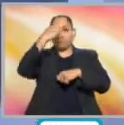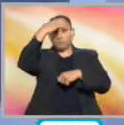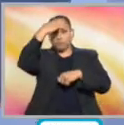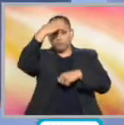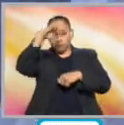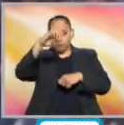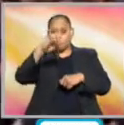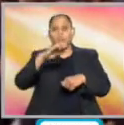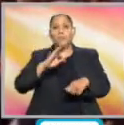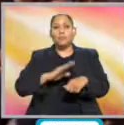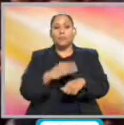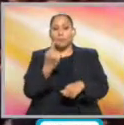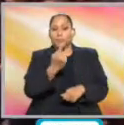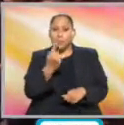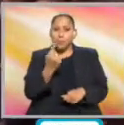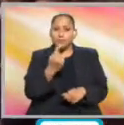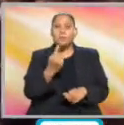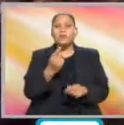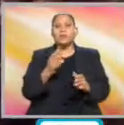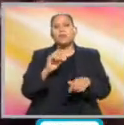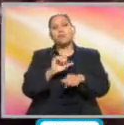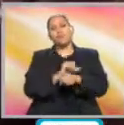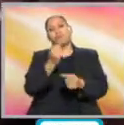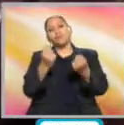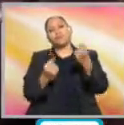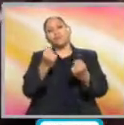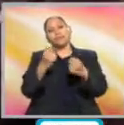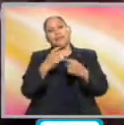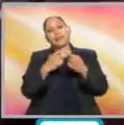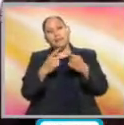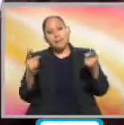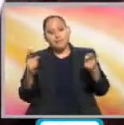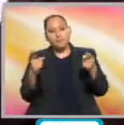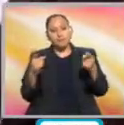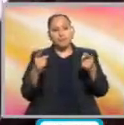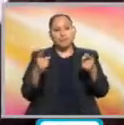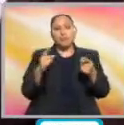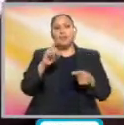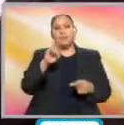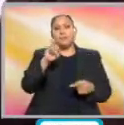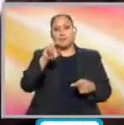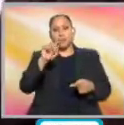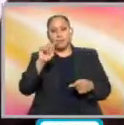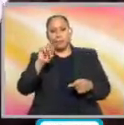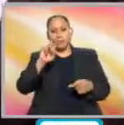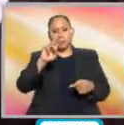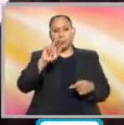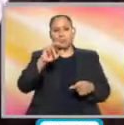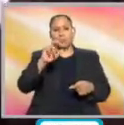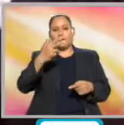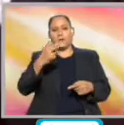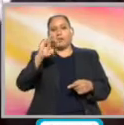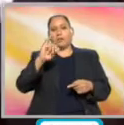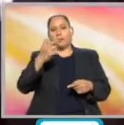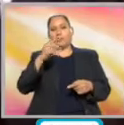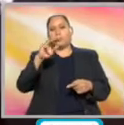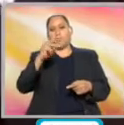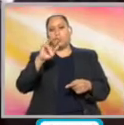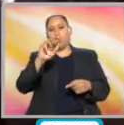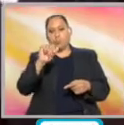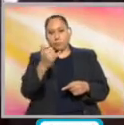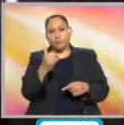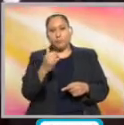porque las carreteras son diferentes, Sí. ¿no? Todo es diferente. Y entonces me remonta mucho esta